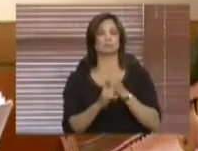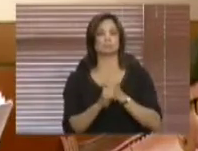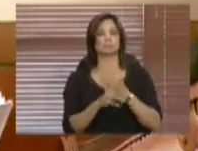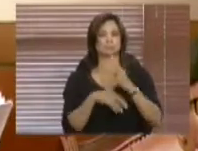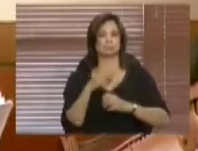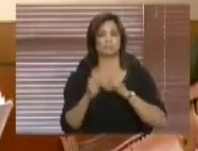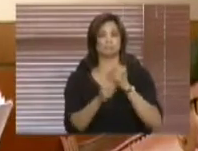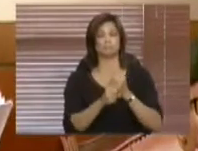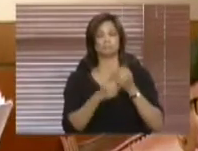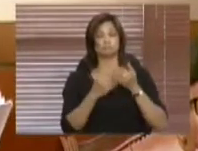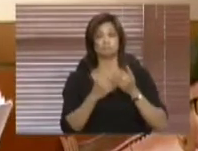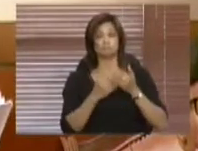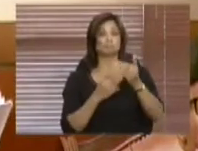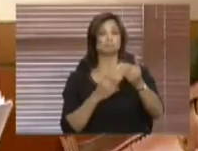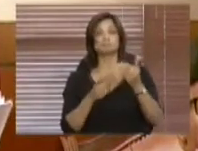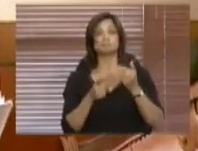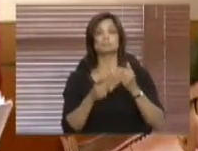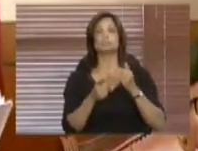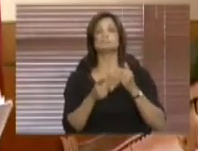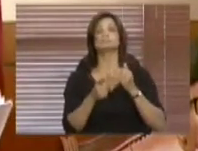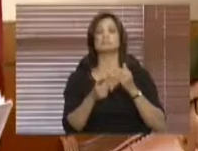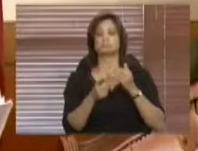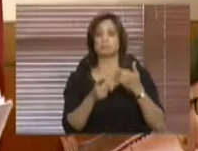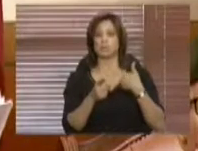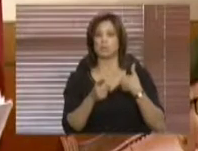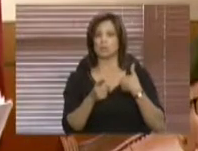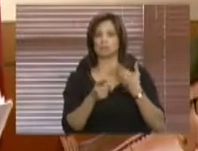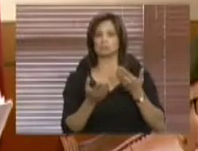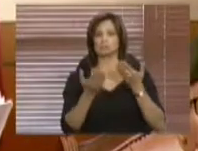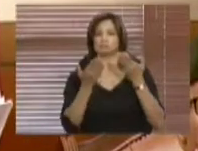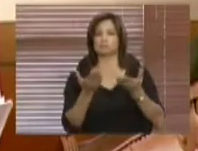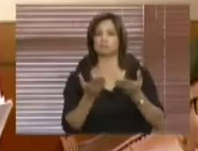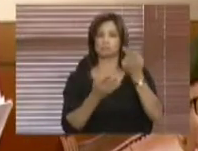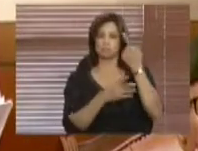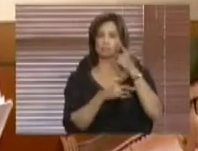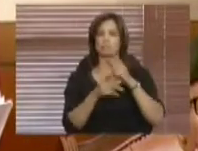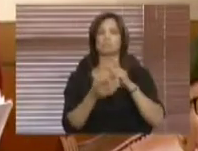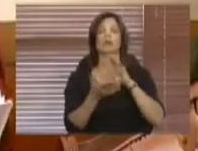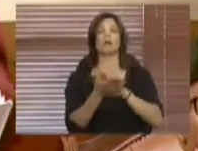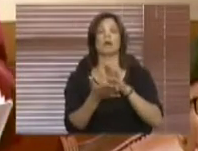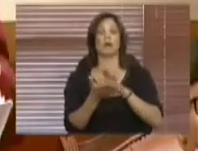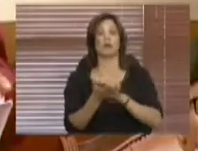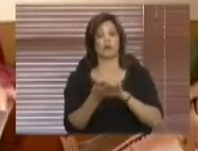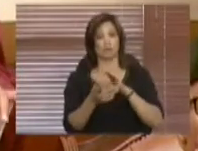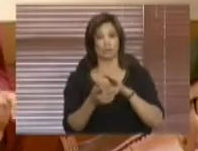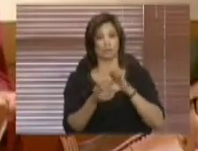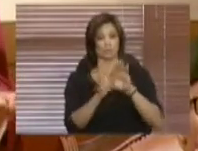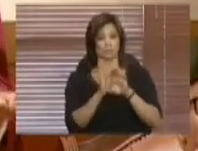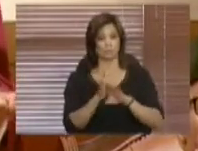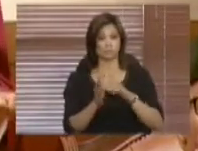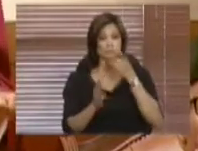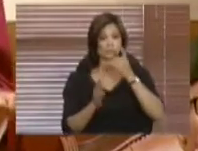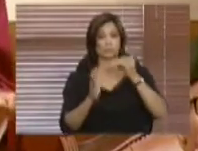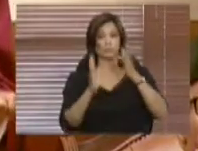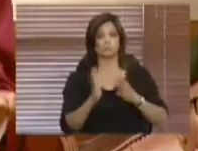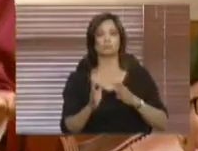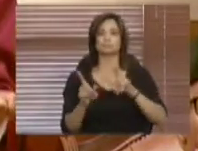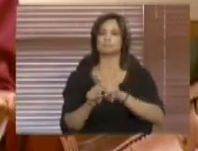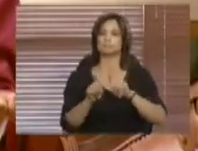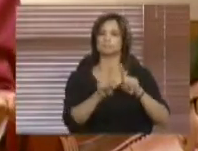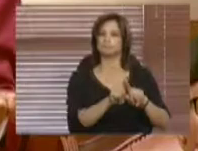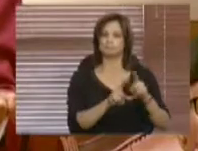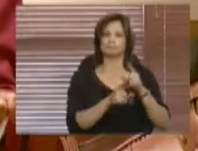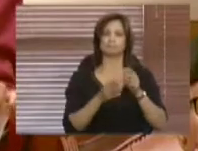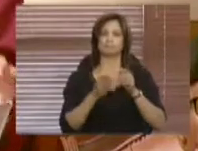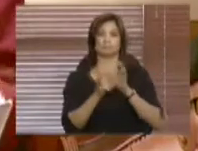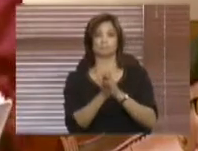año siguiente ya contábamos con una propuesta para la versión escolar de la Constitución Dominicana, así como de las